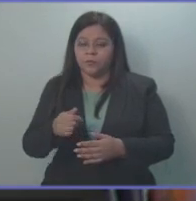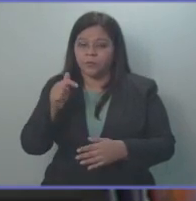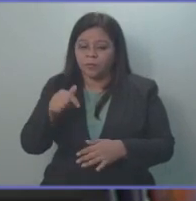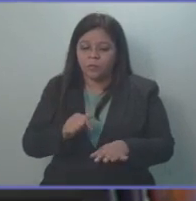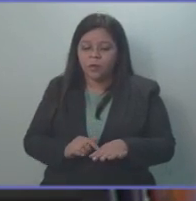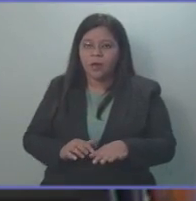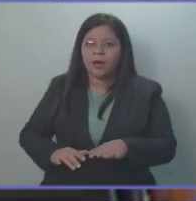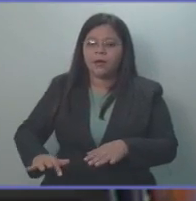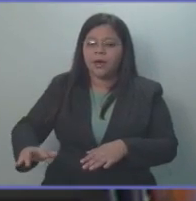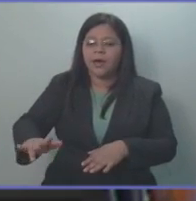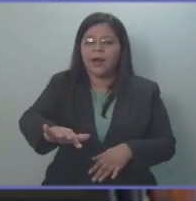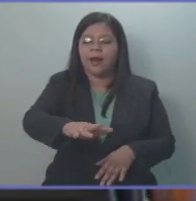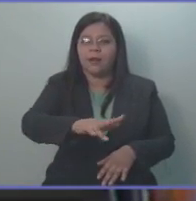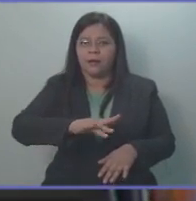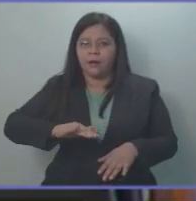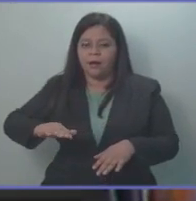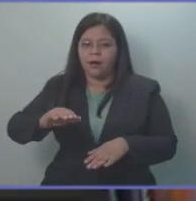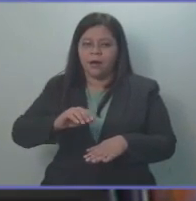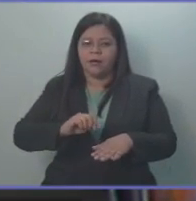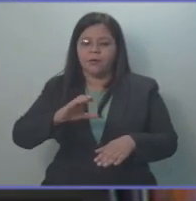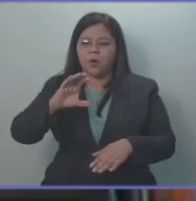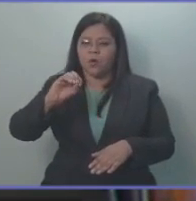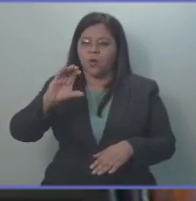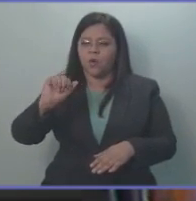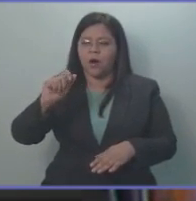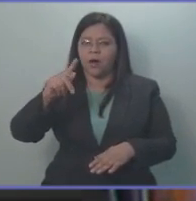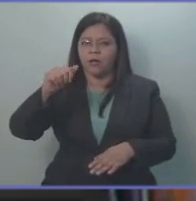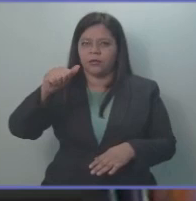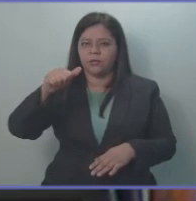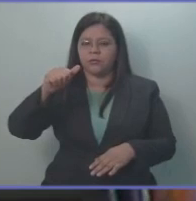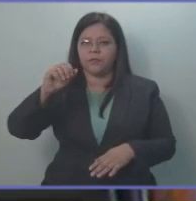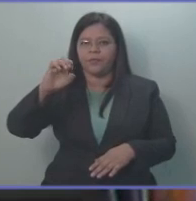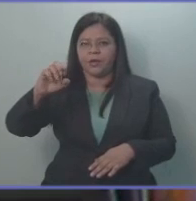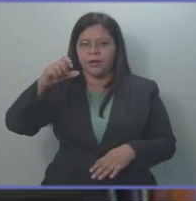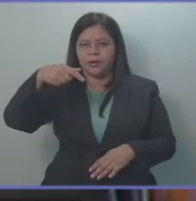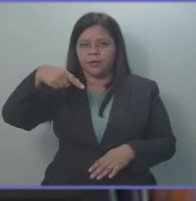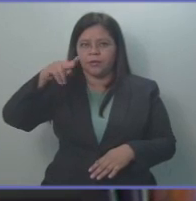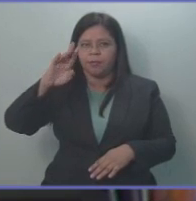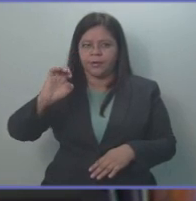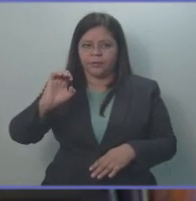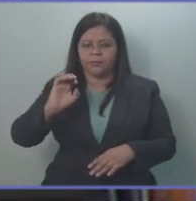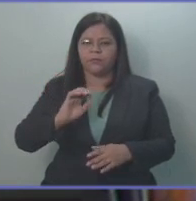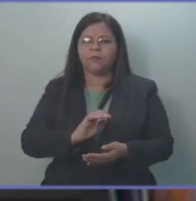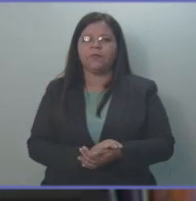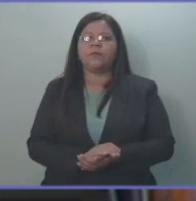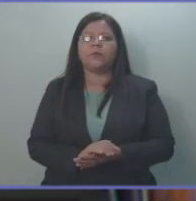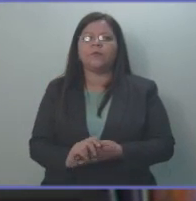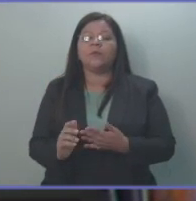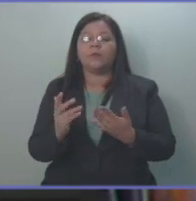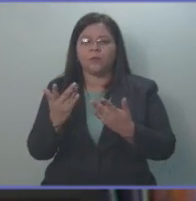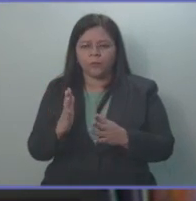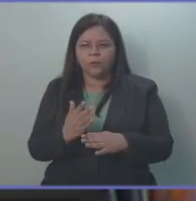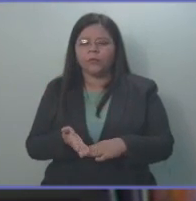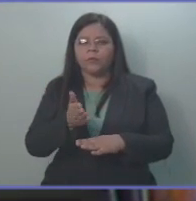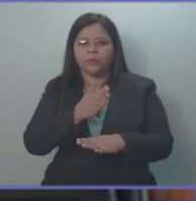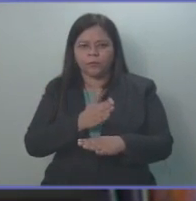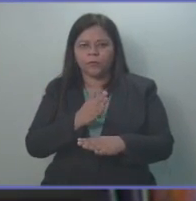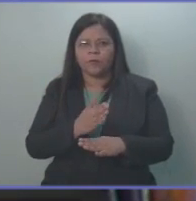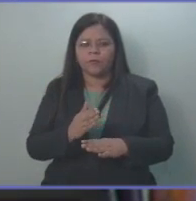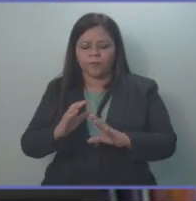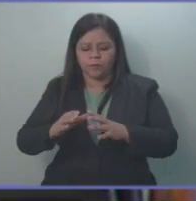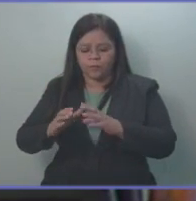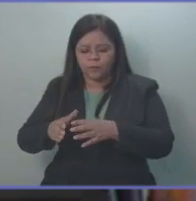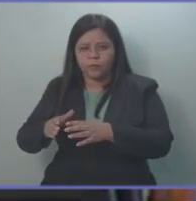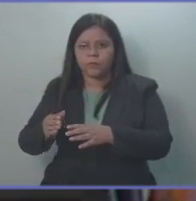privadas. Es decir, todos estos hechos nos permiten, previo a lo que se nos designó ayer para la